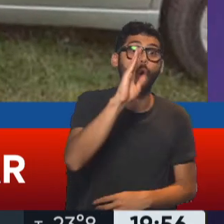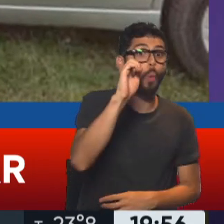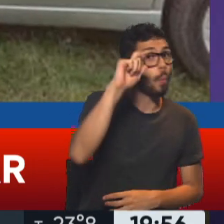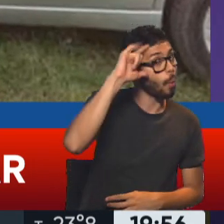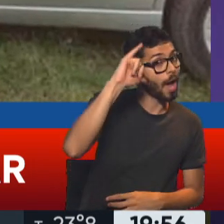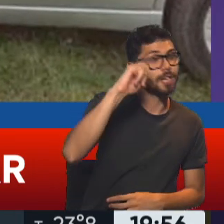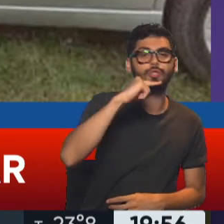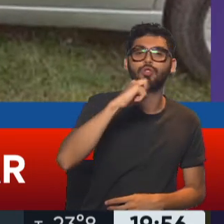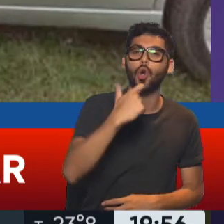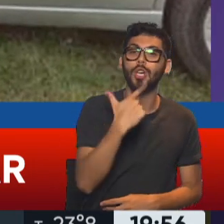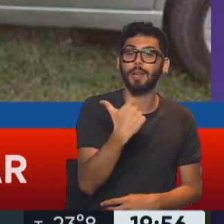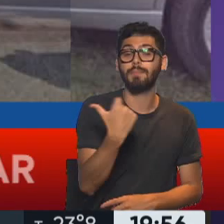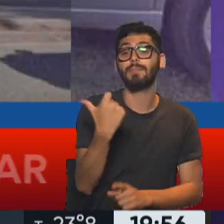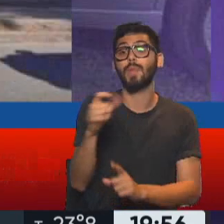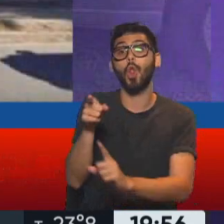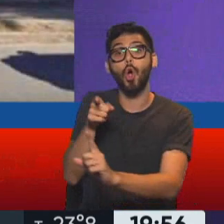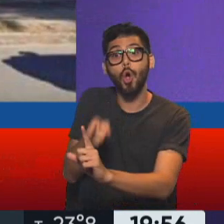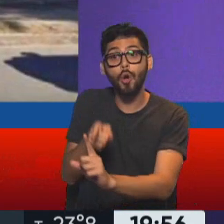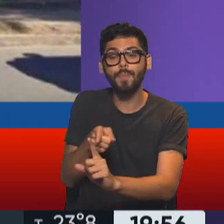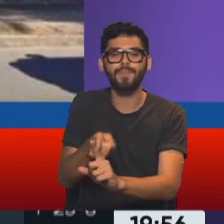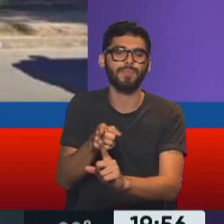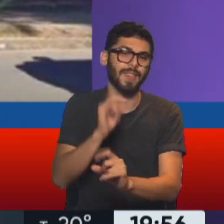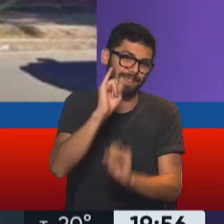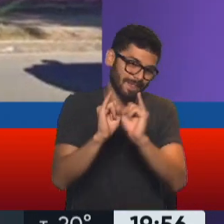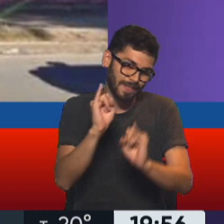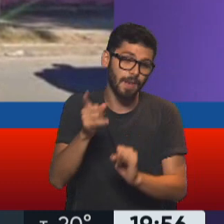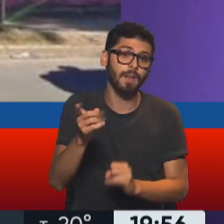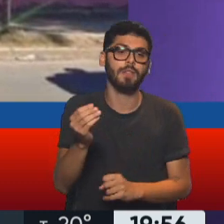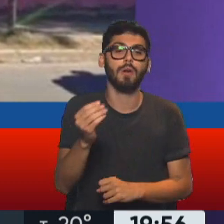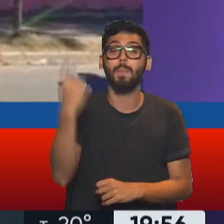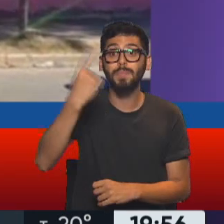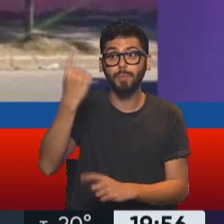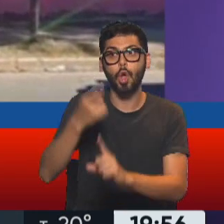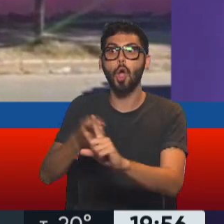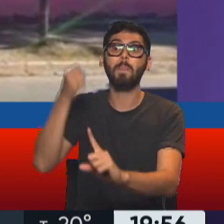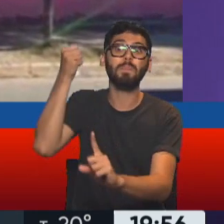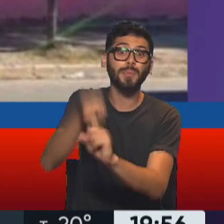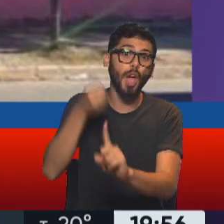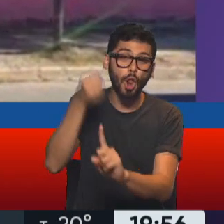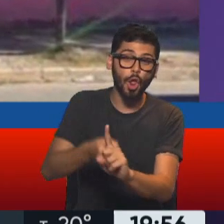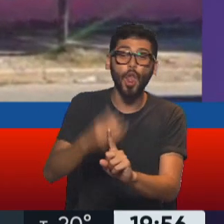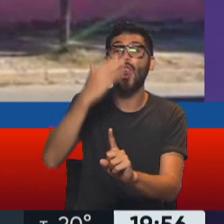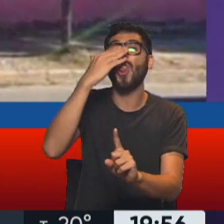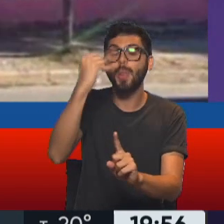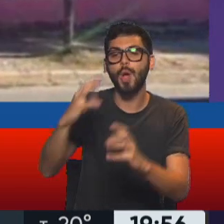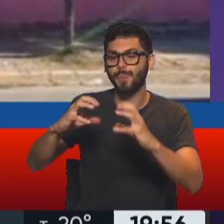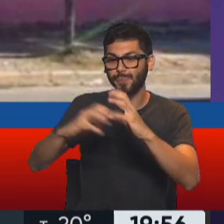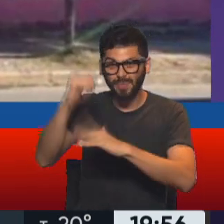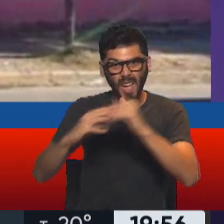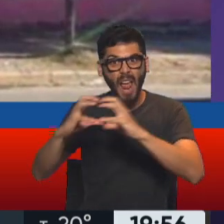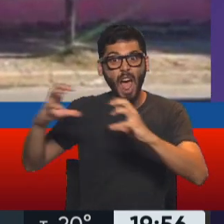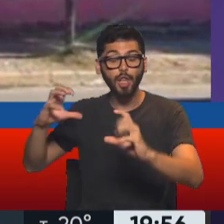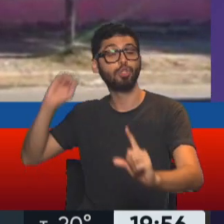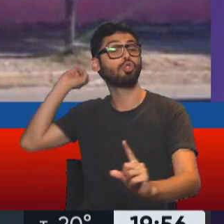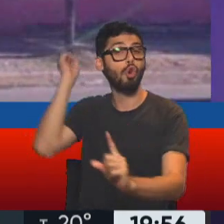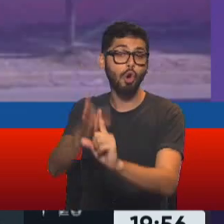Sosa. Pero en esta ocasión, continuamos con la información, primero lo golpearon y luego le tiraron un ladrillo por la cabeza,